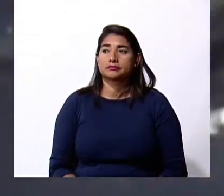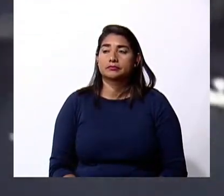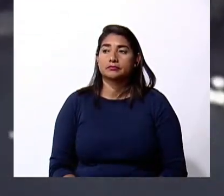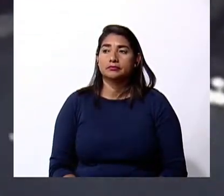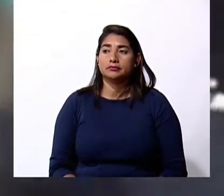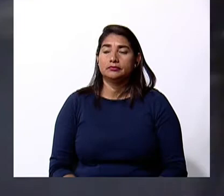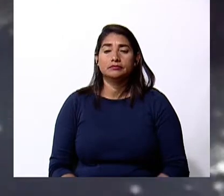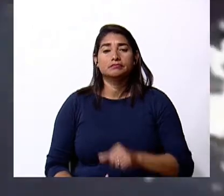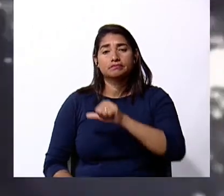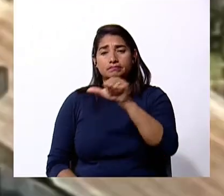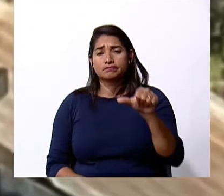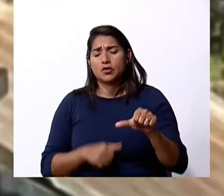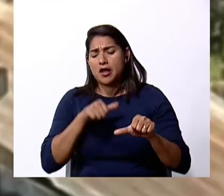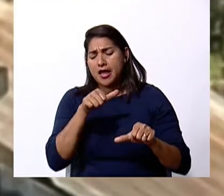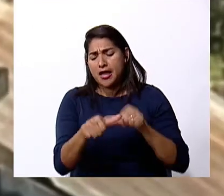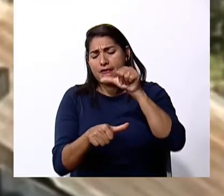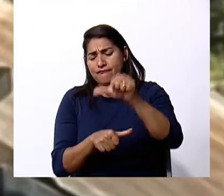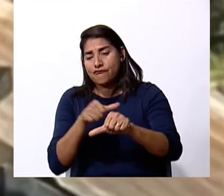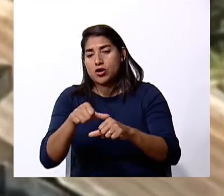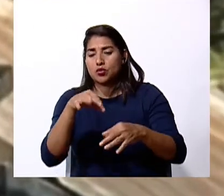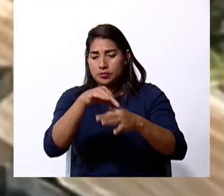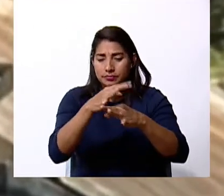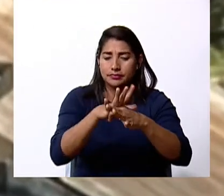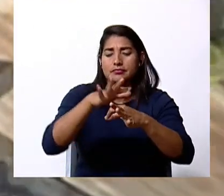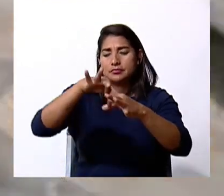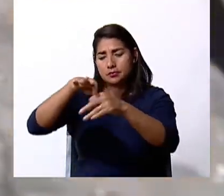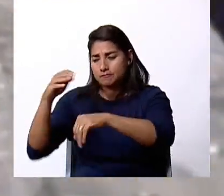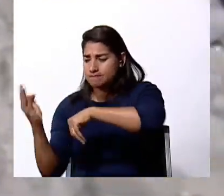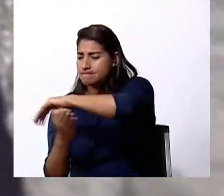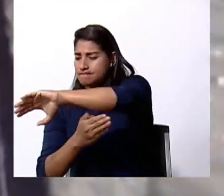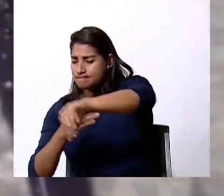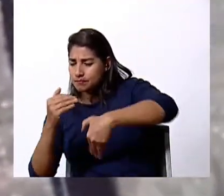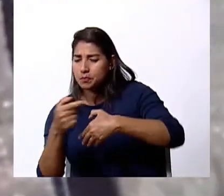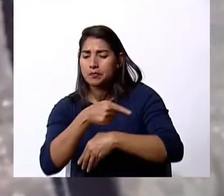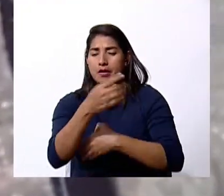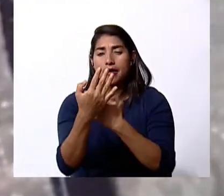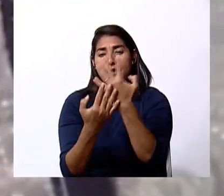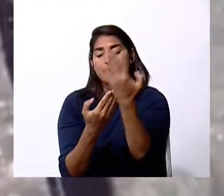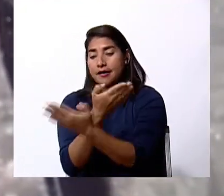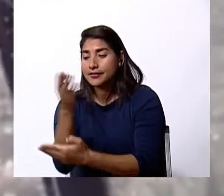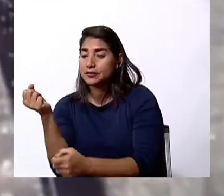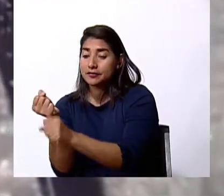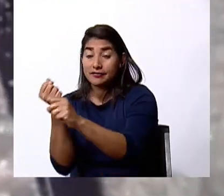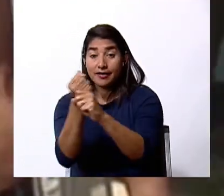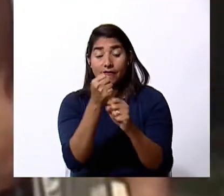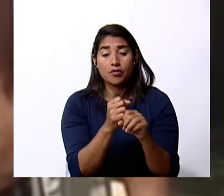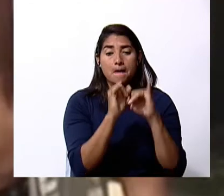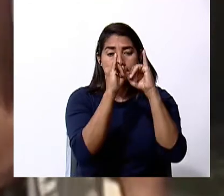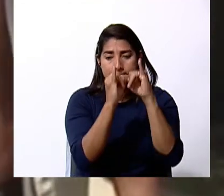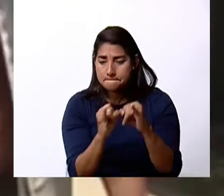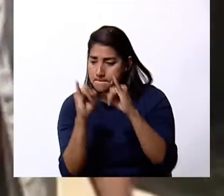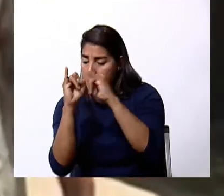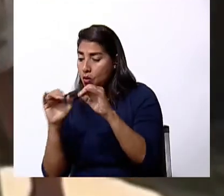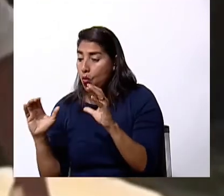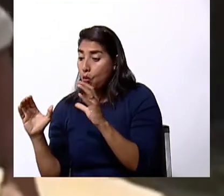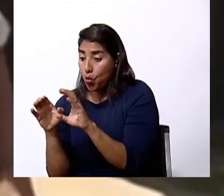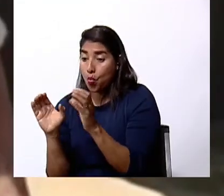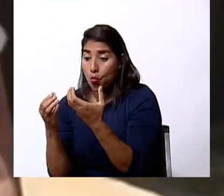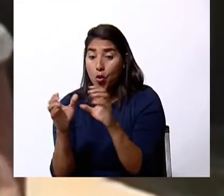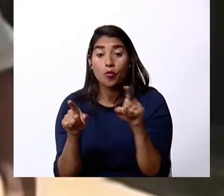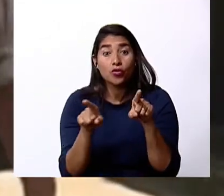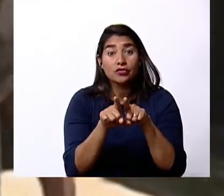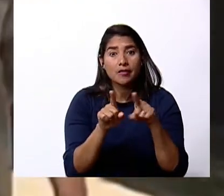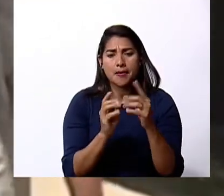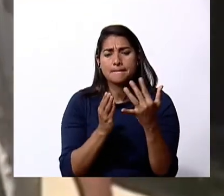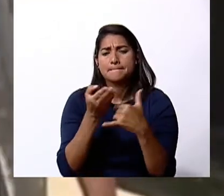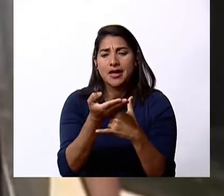Los esfuerzos por reactivar la producción han llevado a que los artesanos del añil, de forma individual y colectiva,